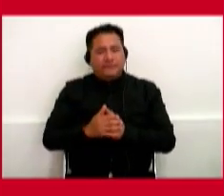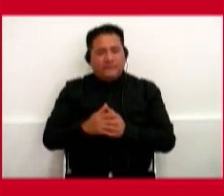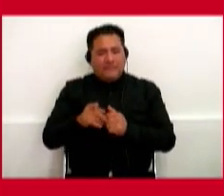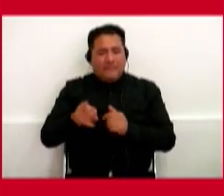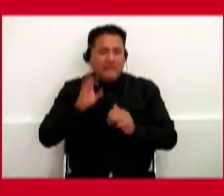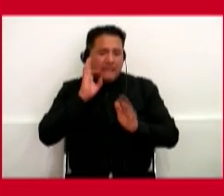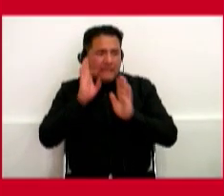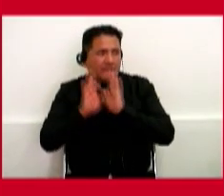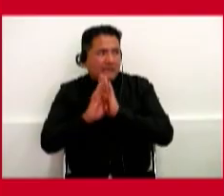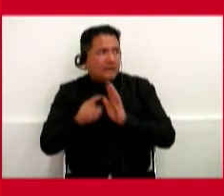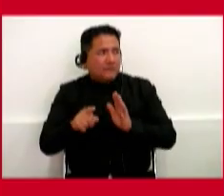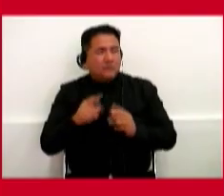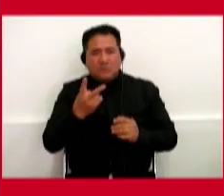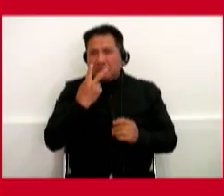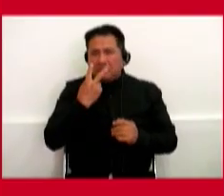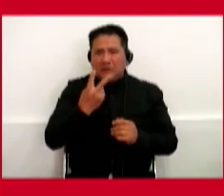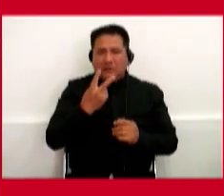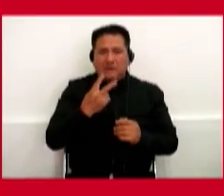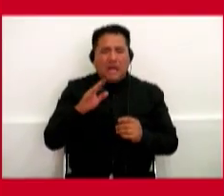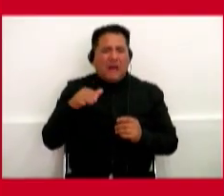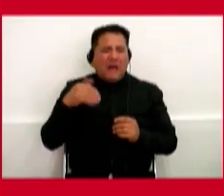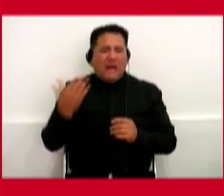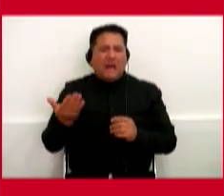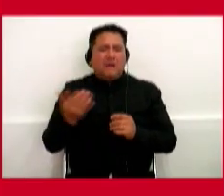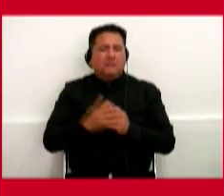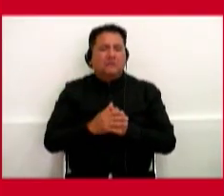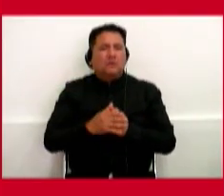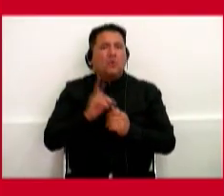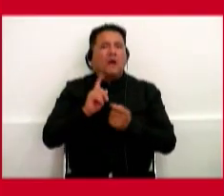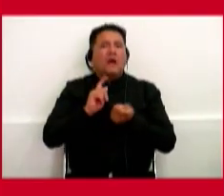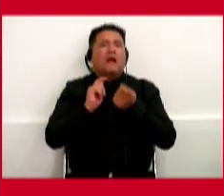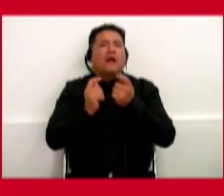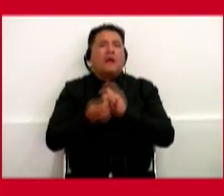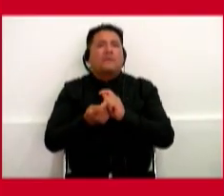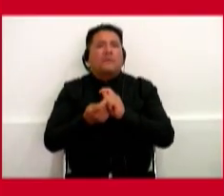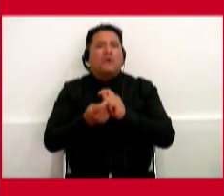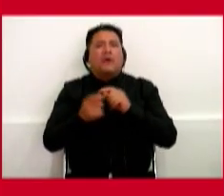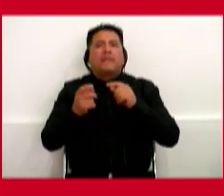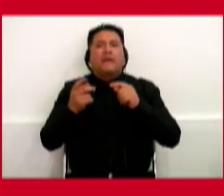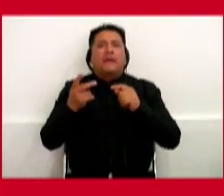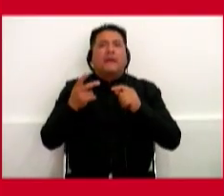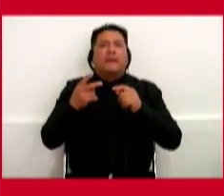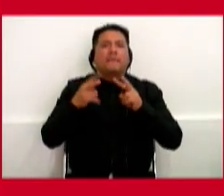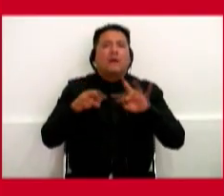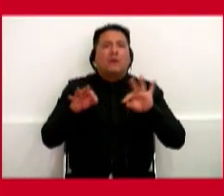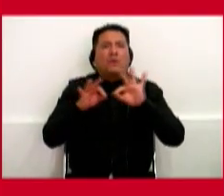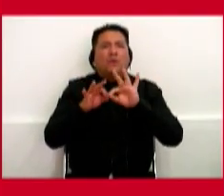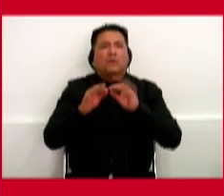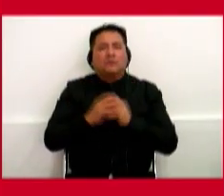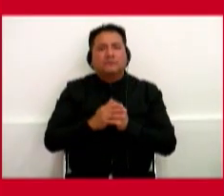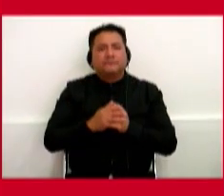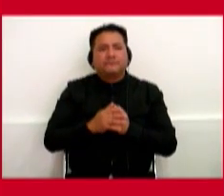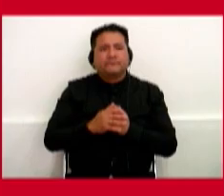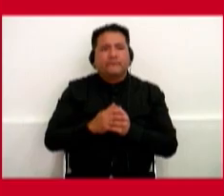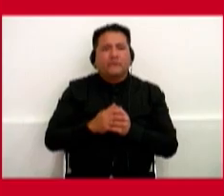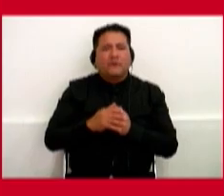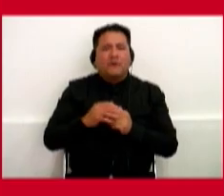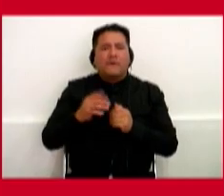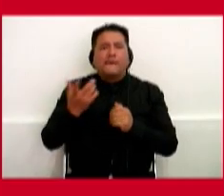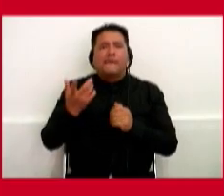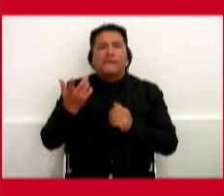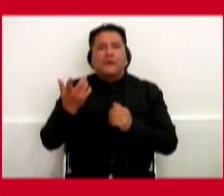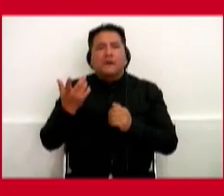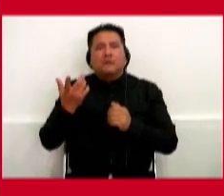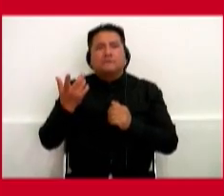de la izquierda, existe obviamente una transición de valor, una transición de costo, pero también una transición de la selectividad minera, y en particular